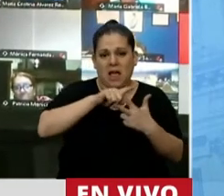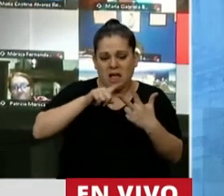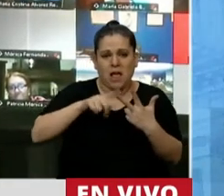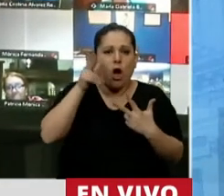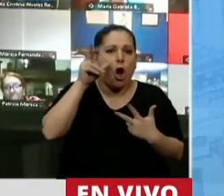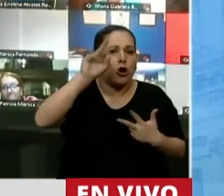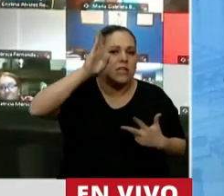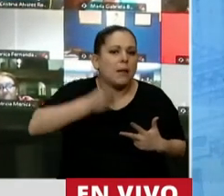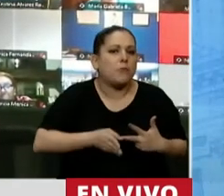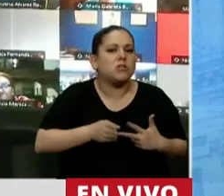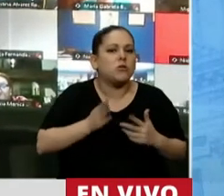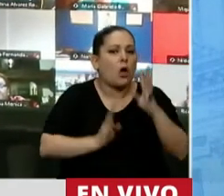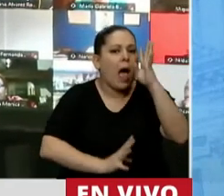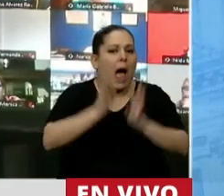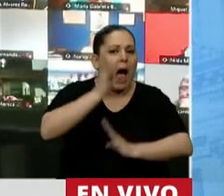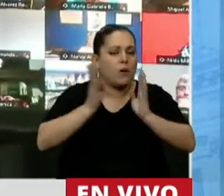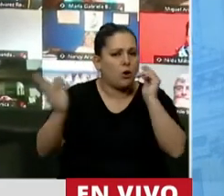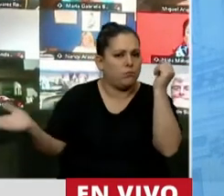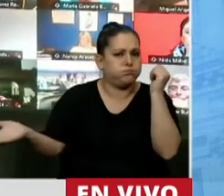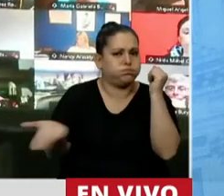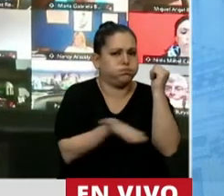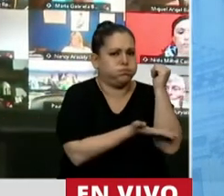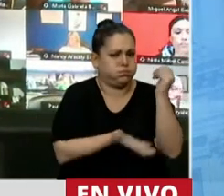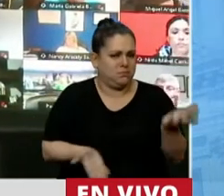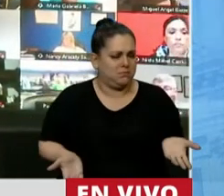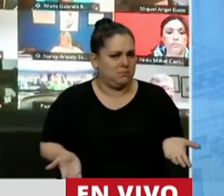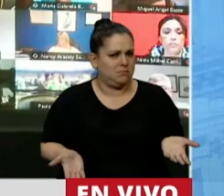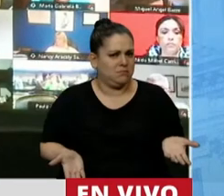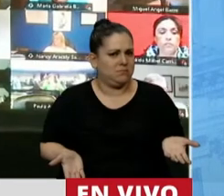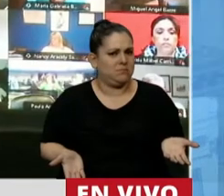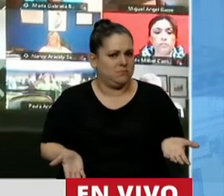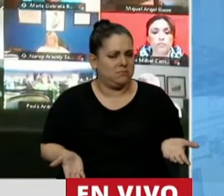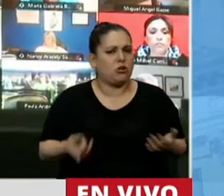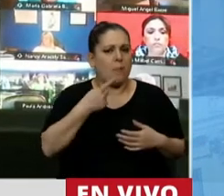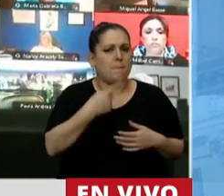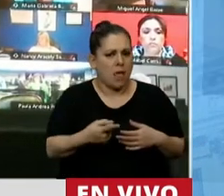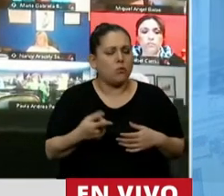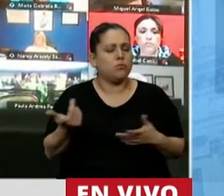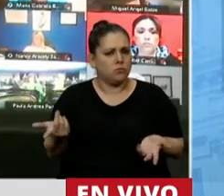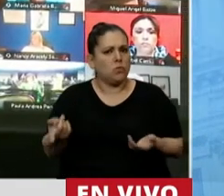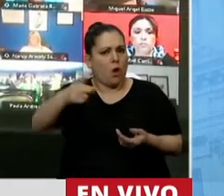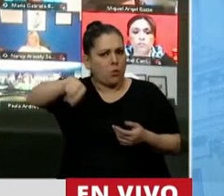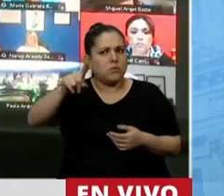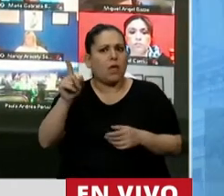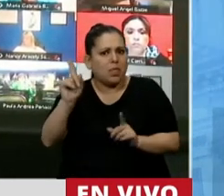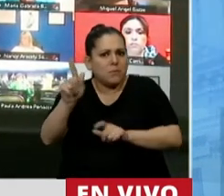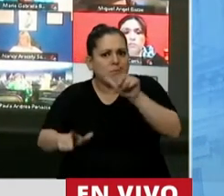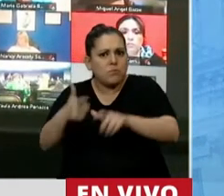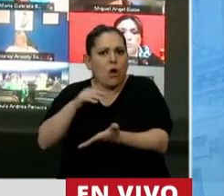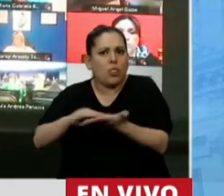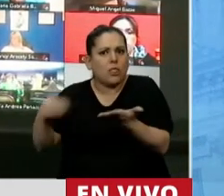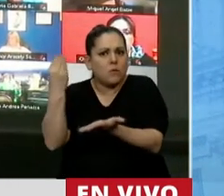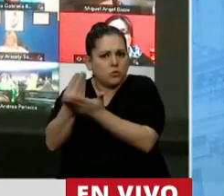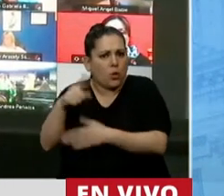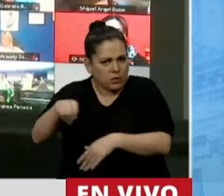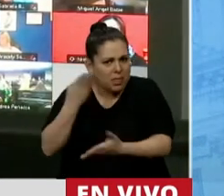la deforestación en Argentina. Les pregunto a los diputados oficialistas, a los que vienen de esas provincias, ¿qué han hecho para pedirle a sus